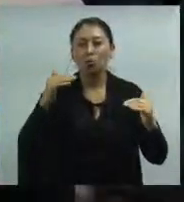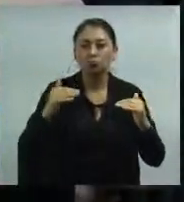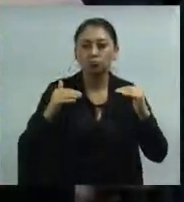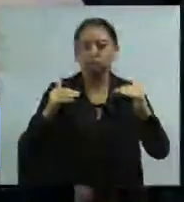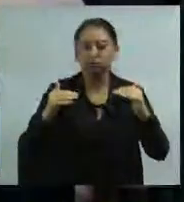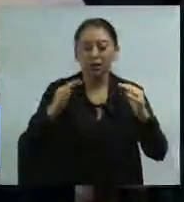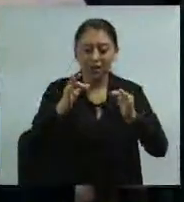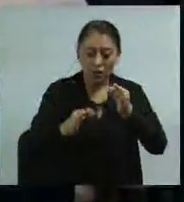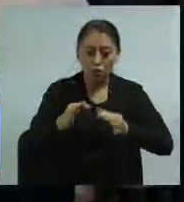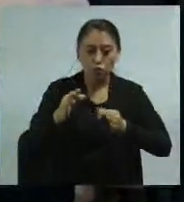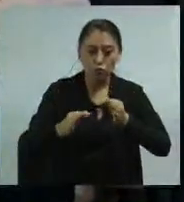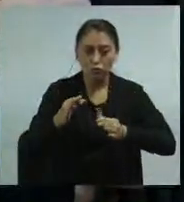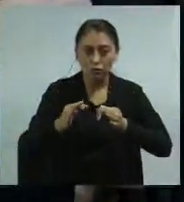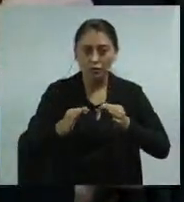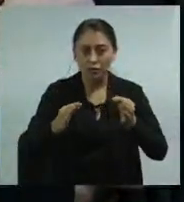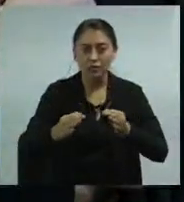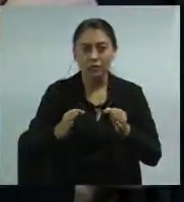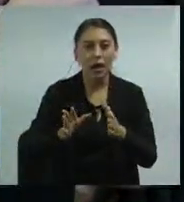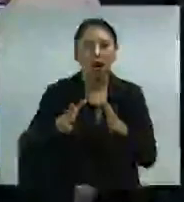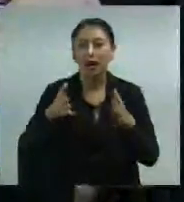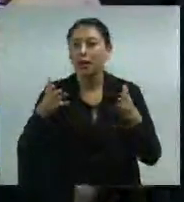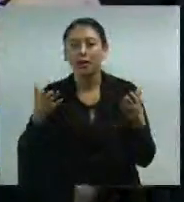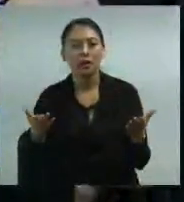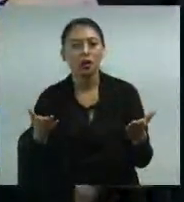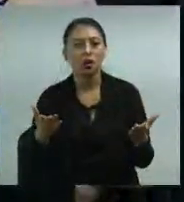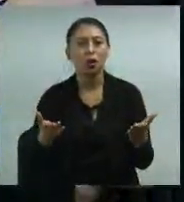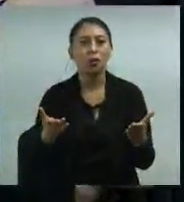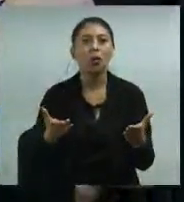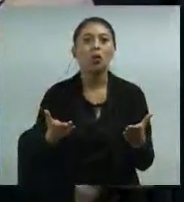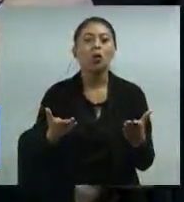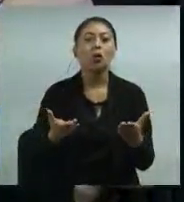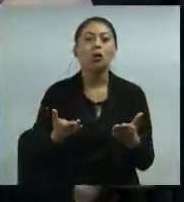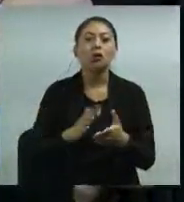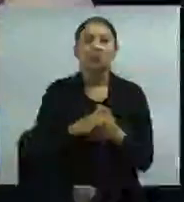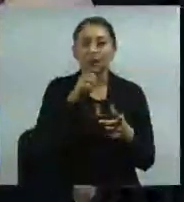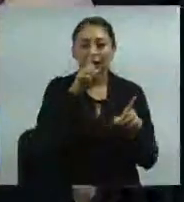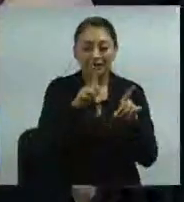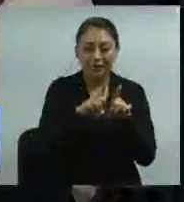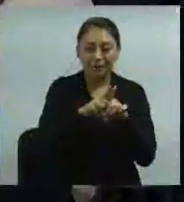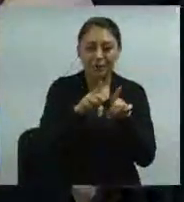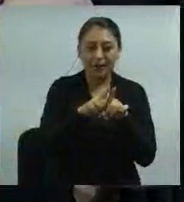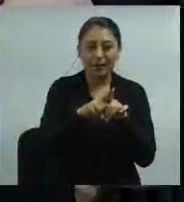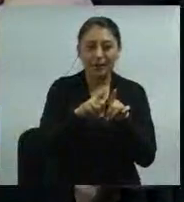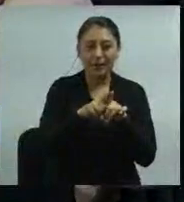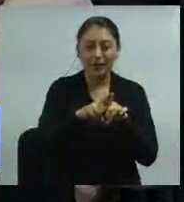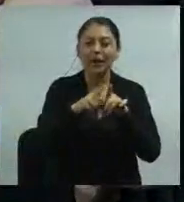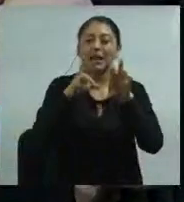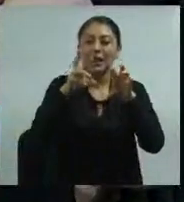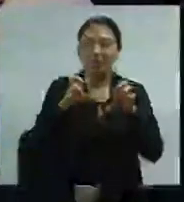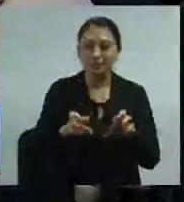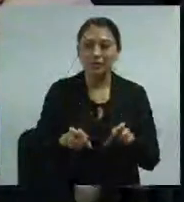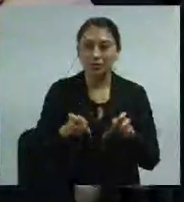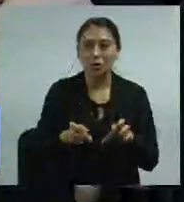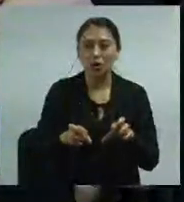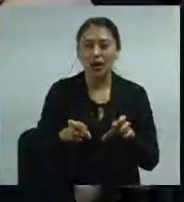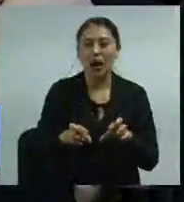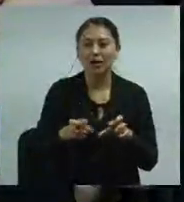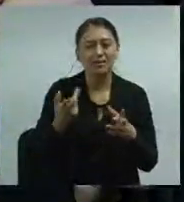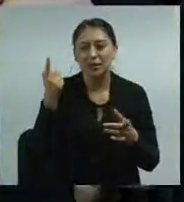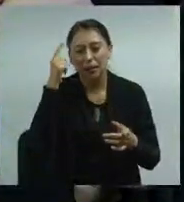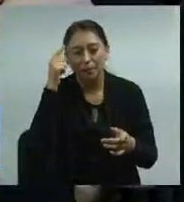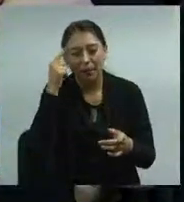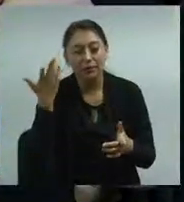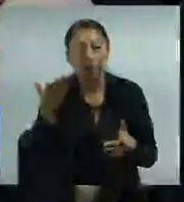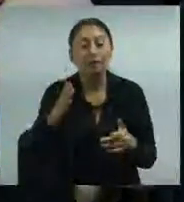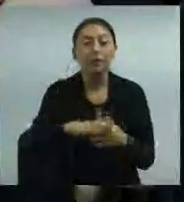justicia. El tema de las expectativas puestas en la población guatemalteca también son bastante altas, y creo que el